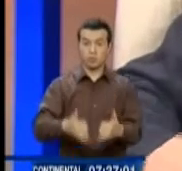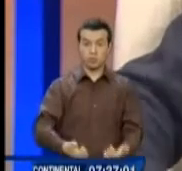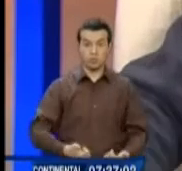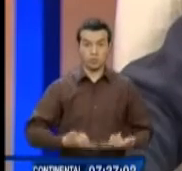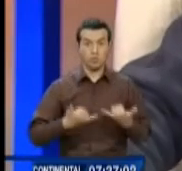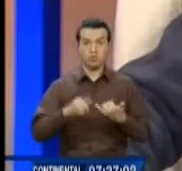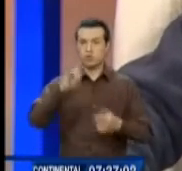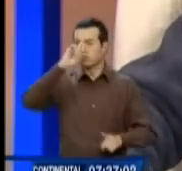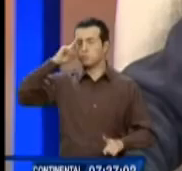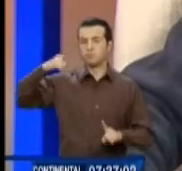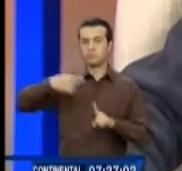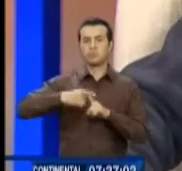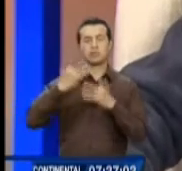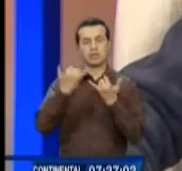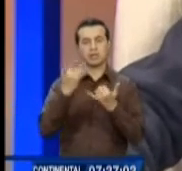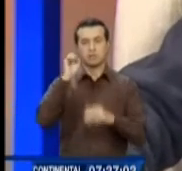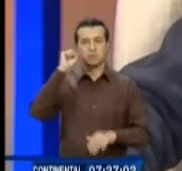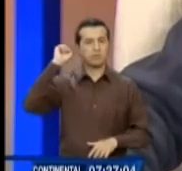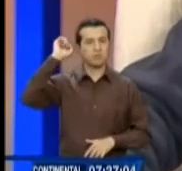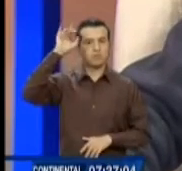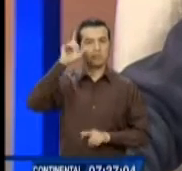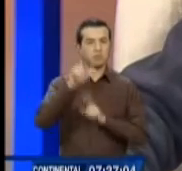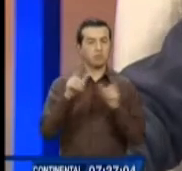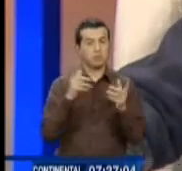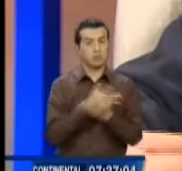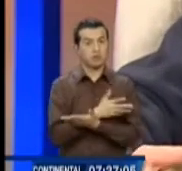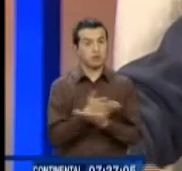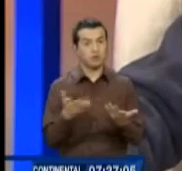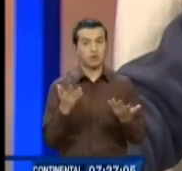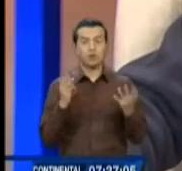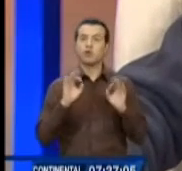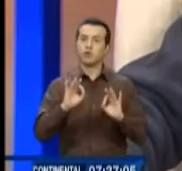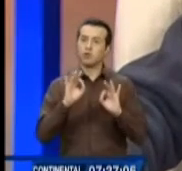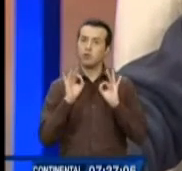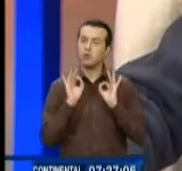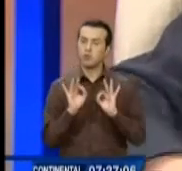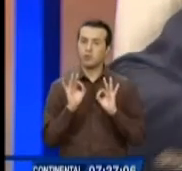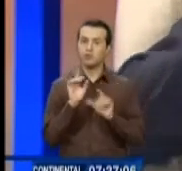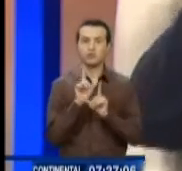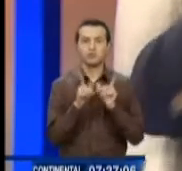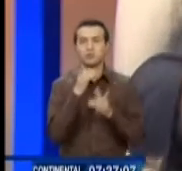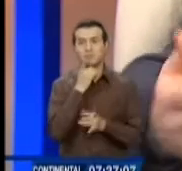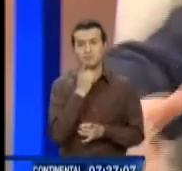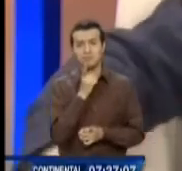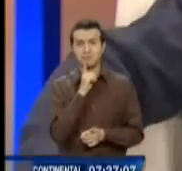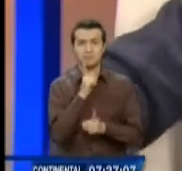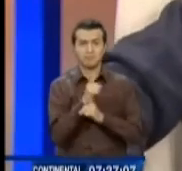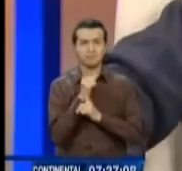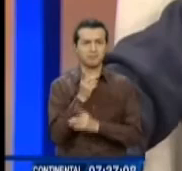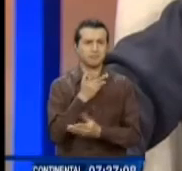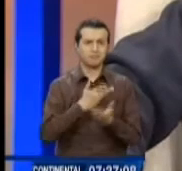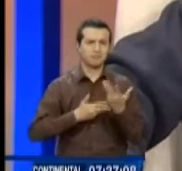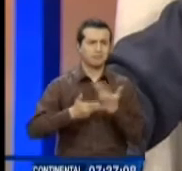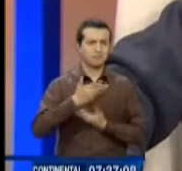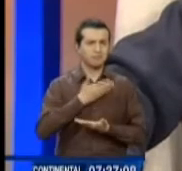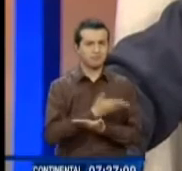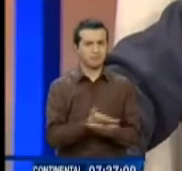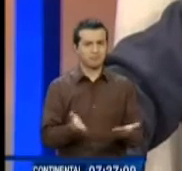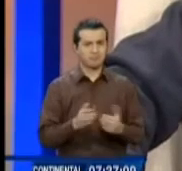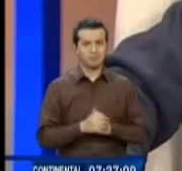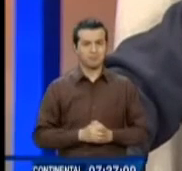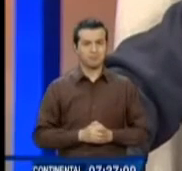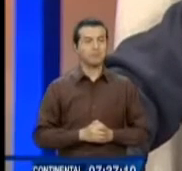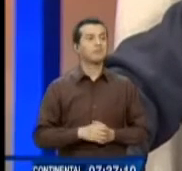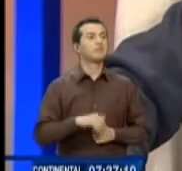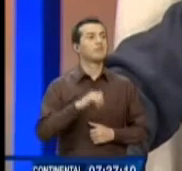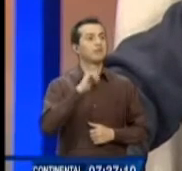nuestro objetivo es estrenar esta película, llegar al público, que el público reciba y nosotros de alguna manera también devolver todo lo que se nos ha dado en el Azuay. ¿Por qué preocuparse